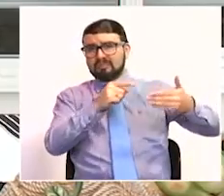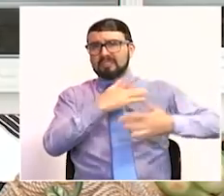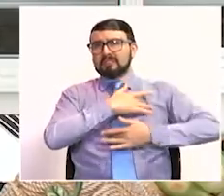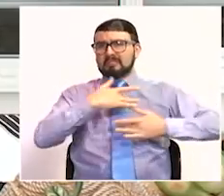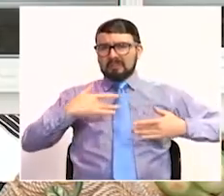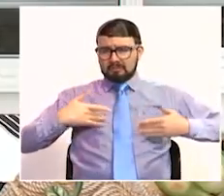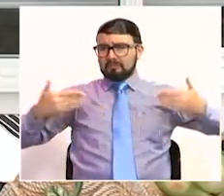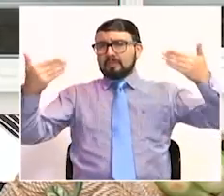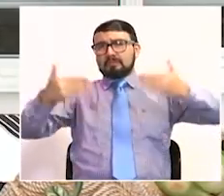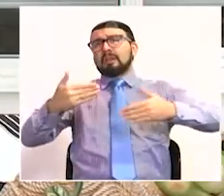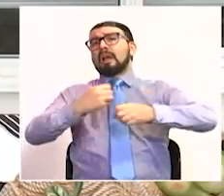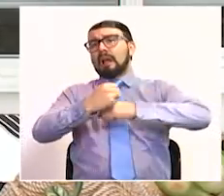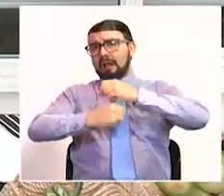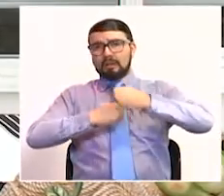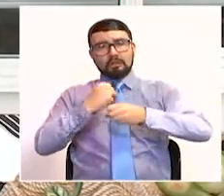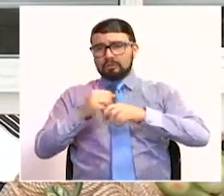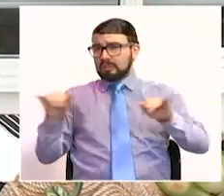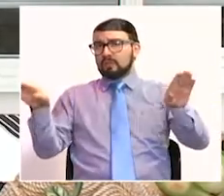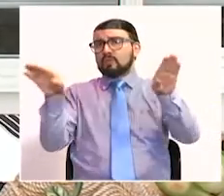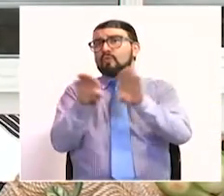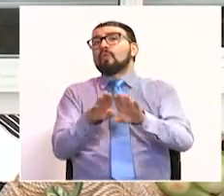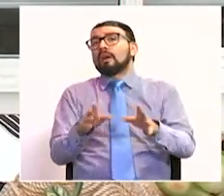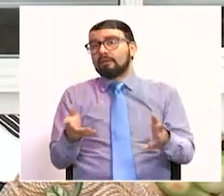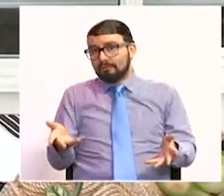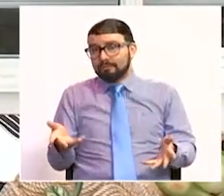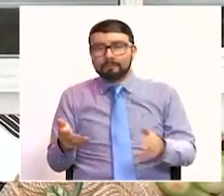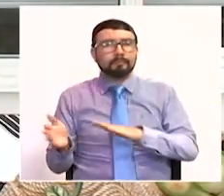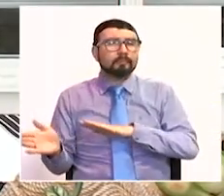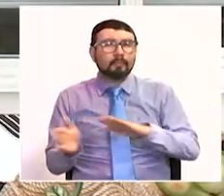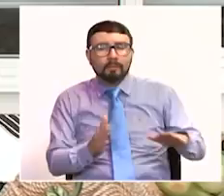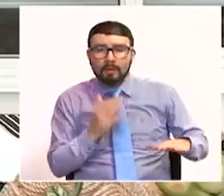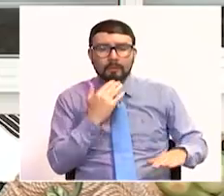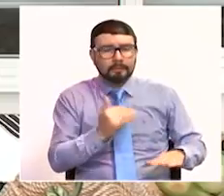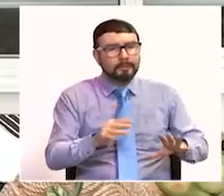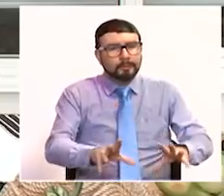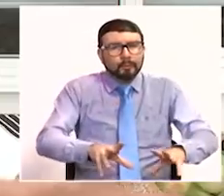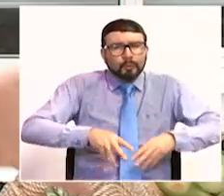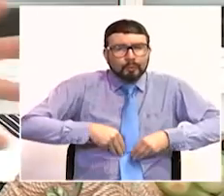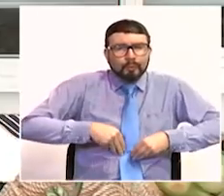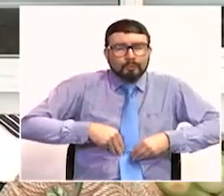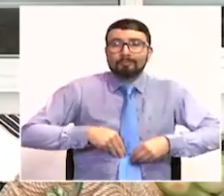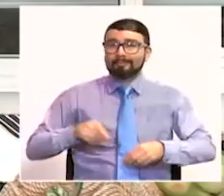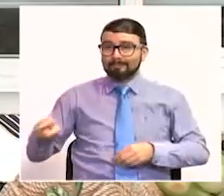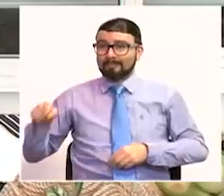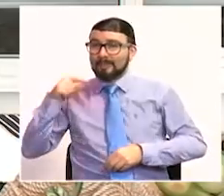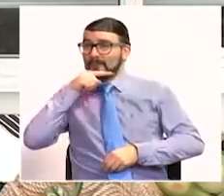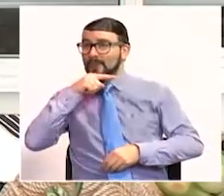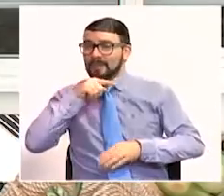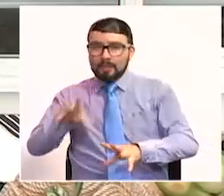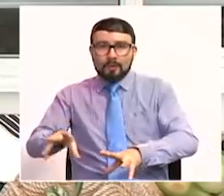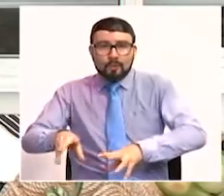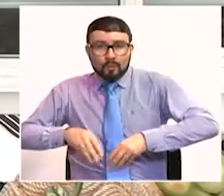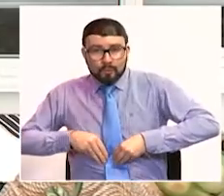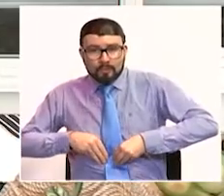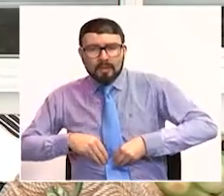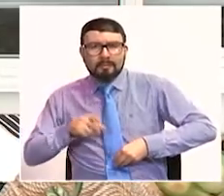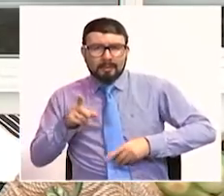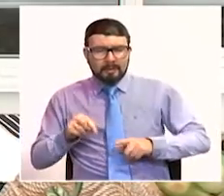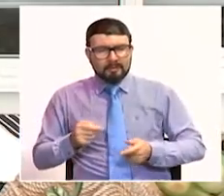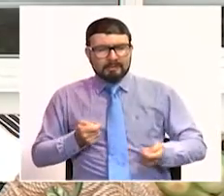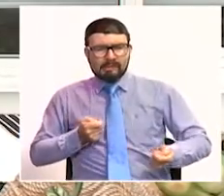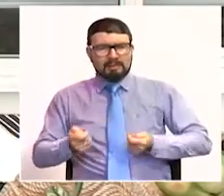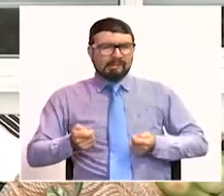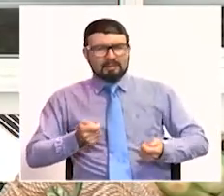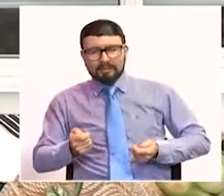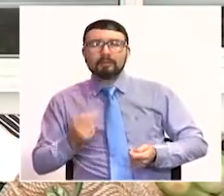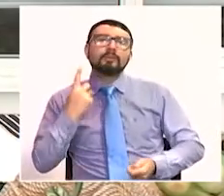estados emocionales. Pero la menopausia y la andropausia tienden a mermar un poco la parte tiroidea